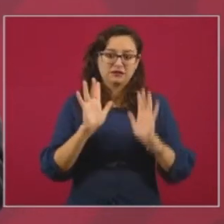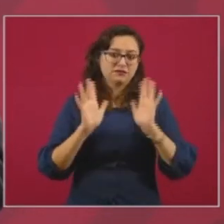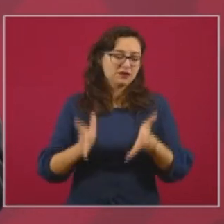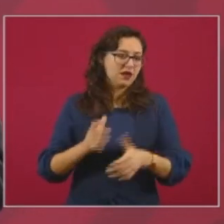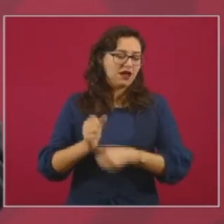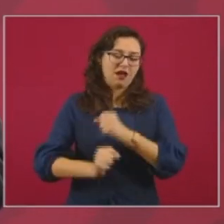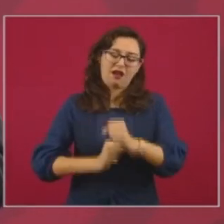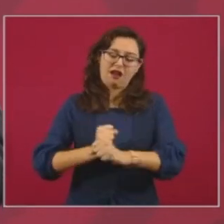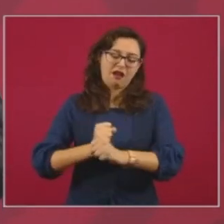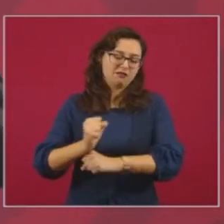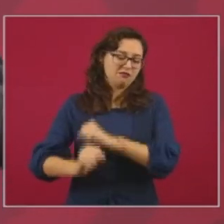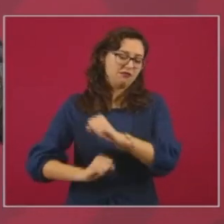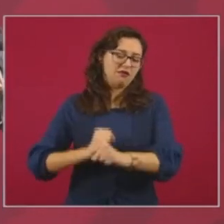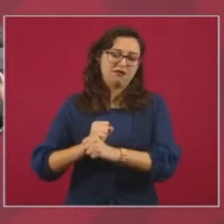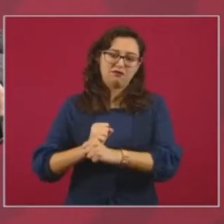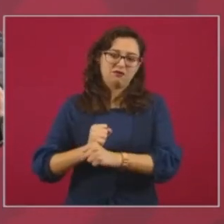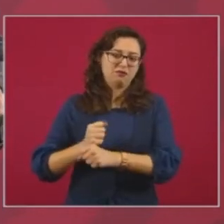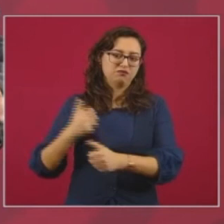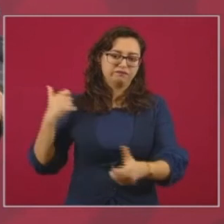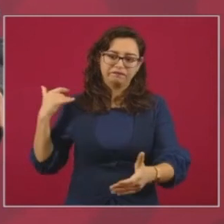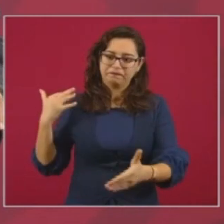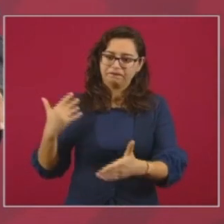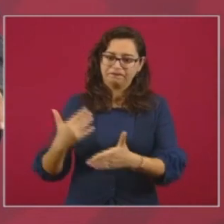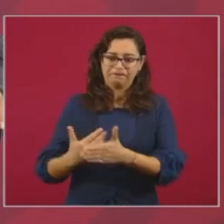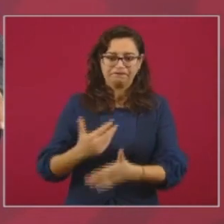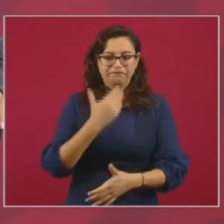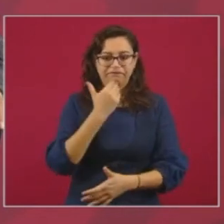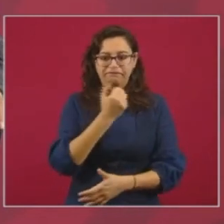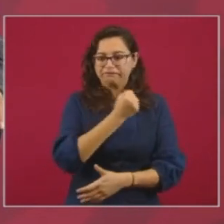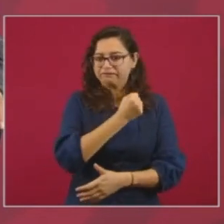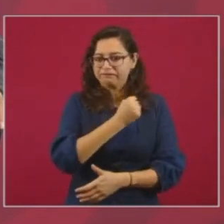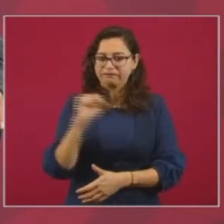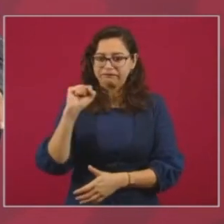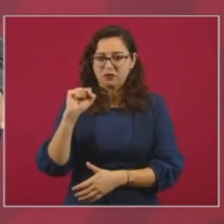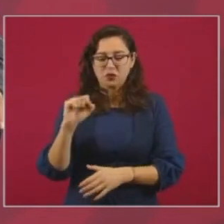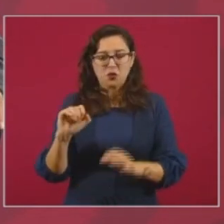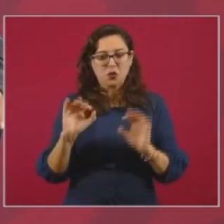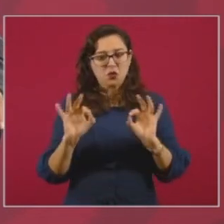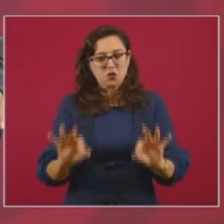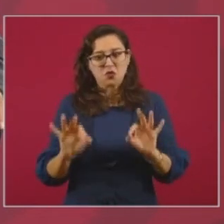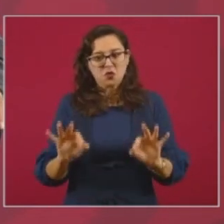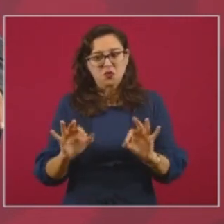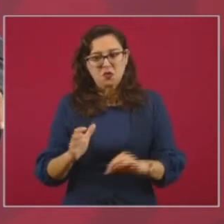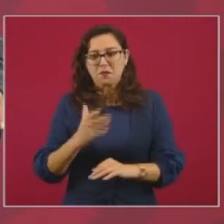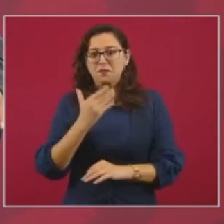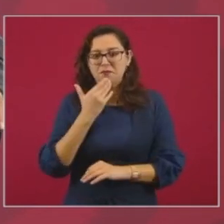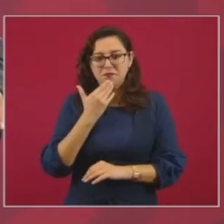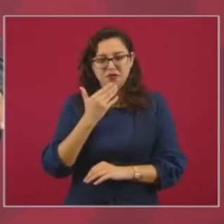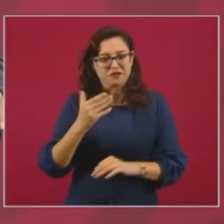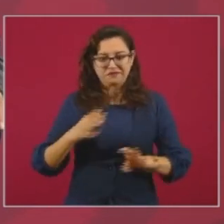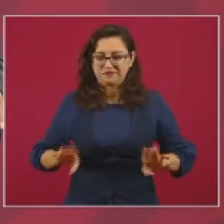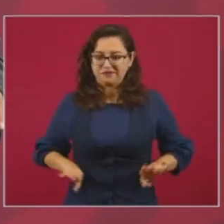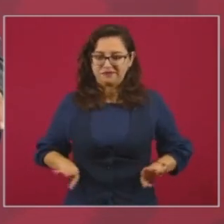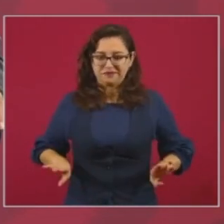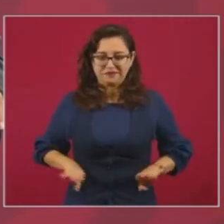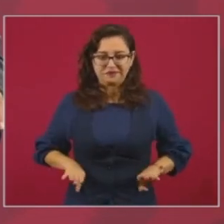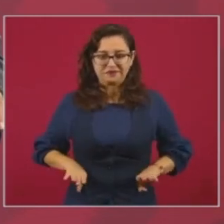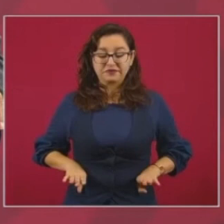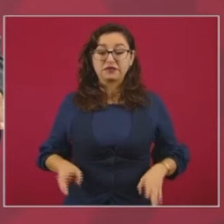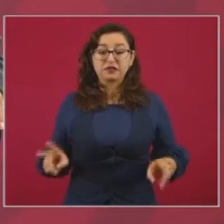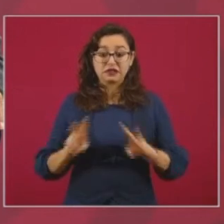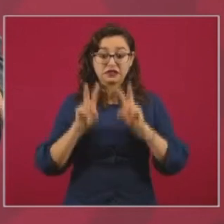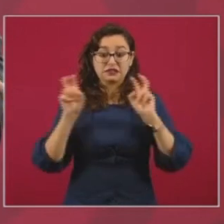carrera, una especialista notable en materia